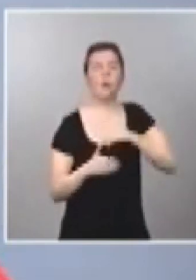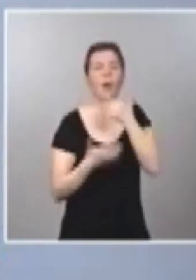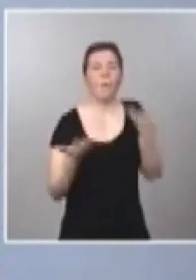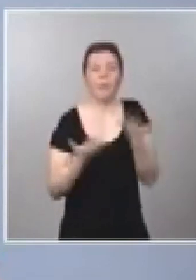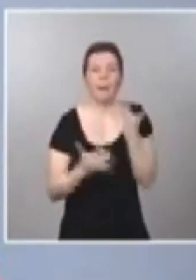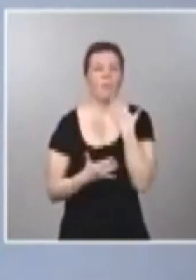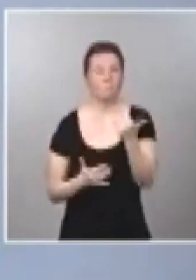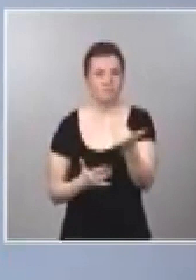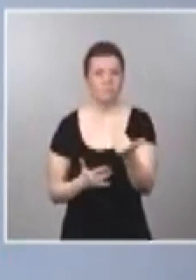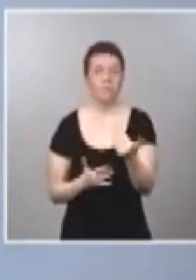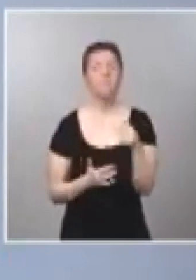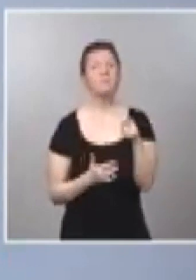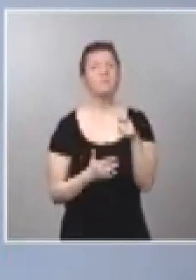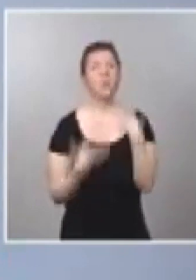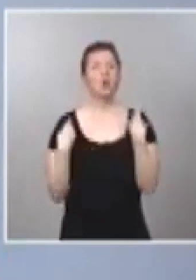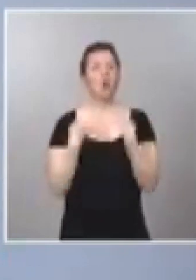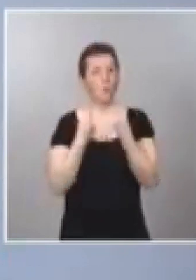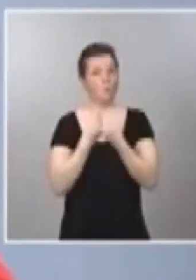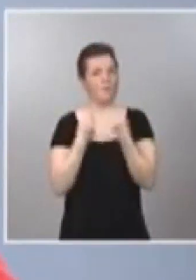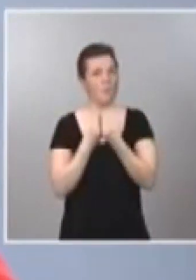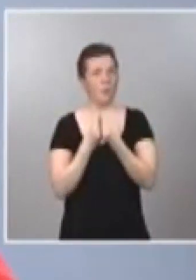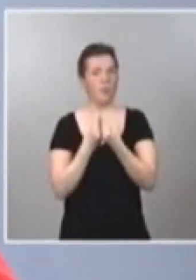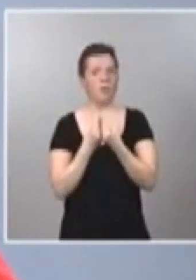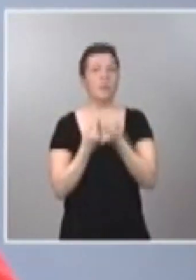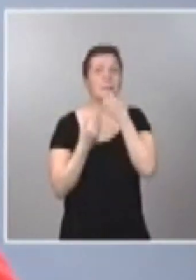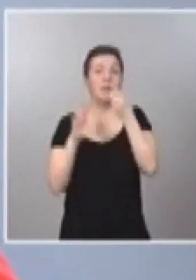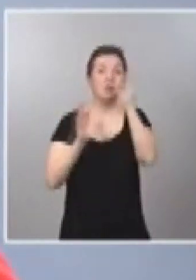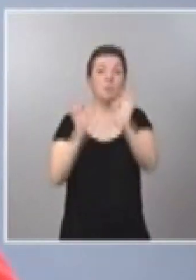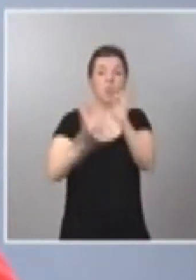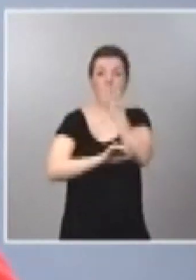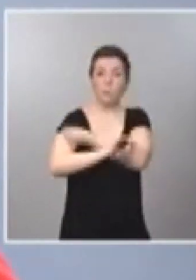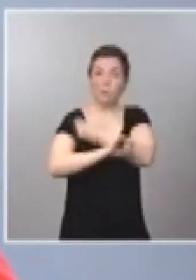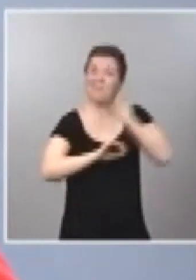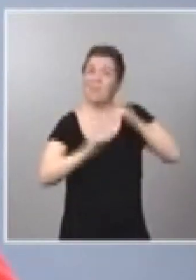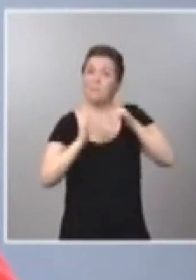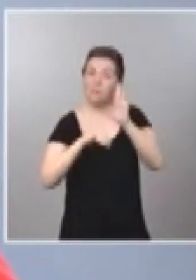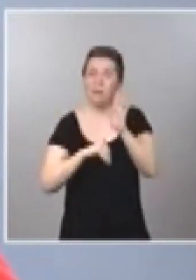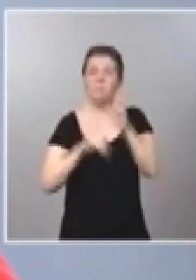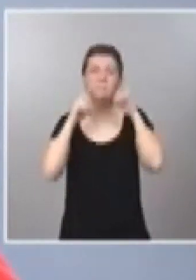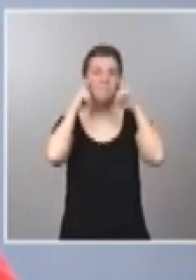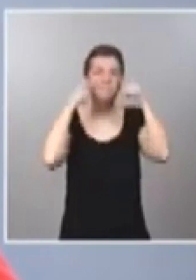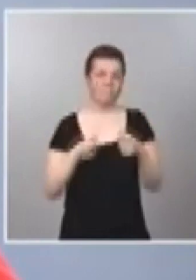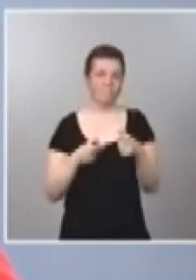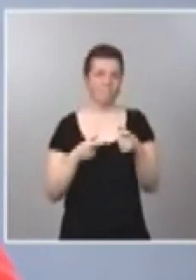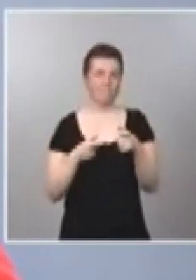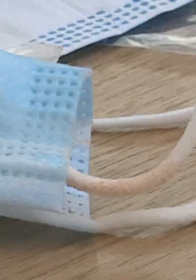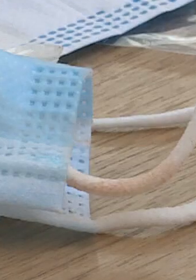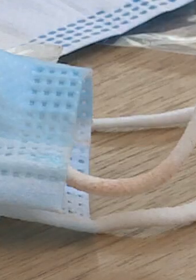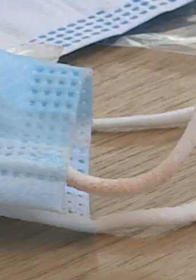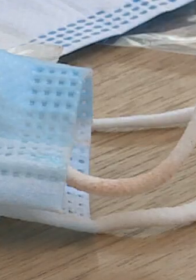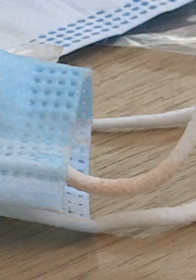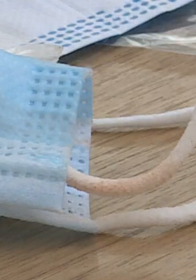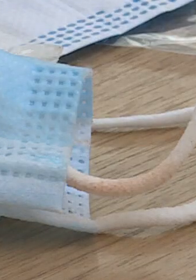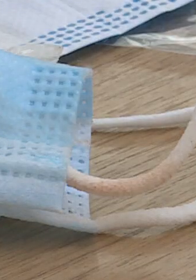y, por tanto, están conviviendo y, si tienen un 80% de vacunación, no será necesario llevar la mascarilla.